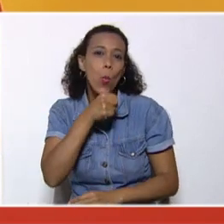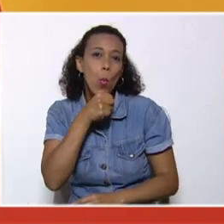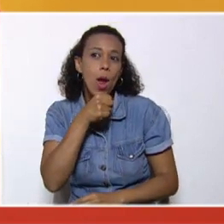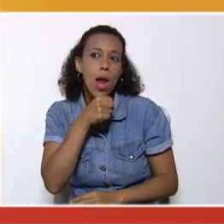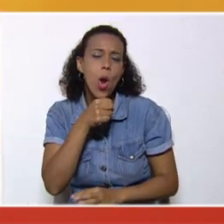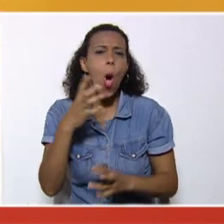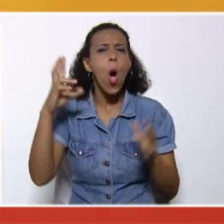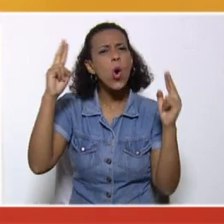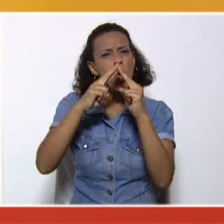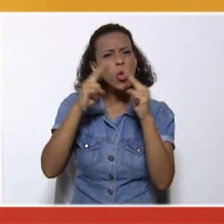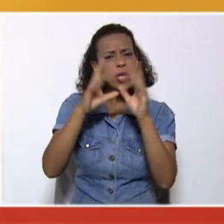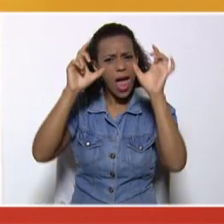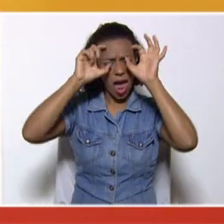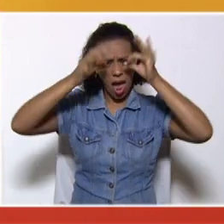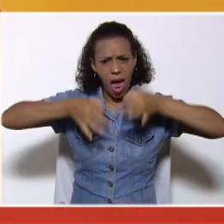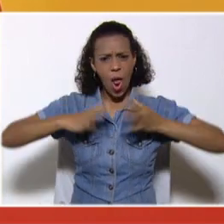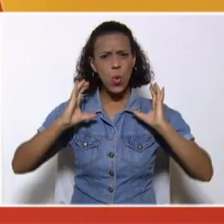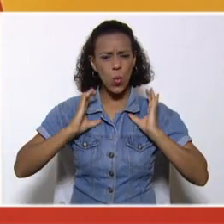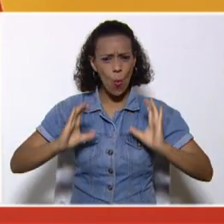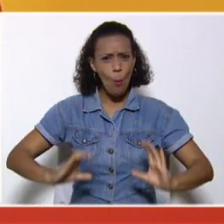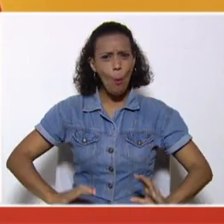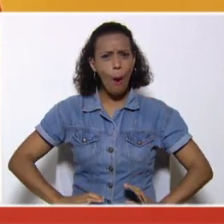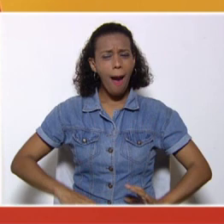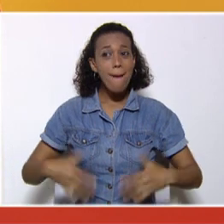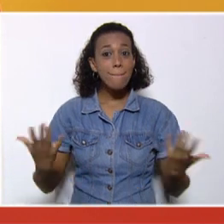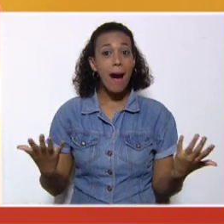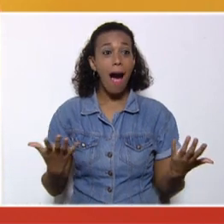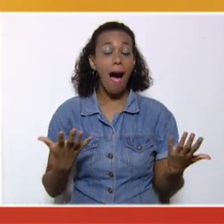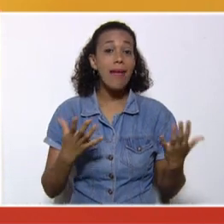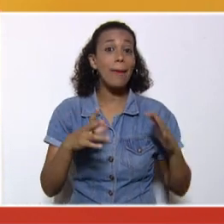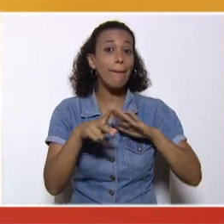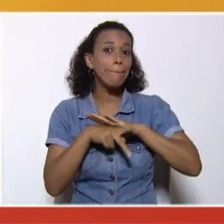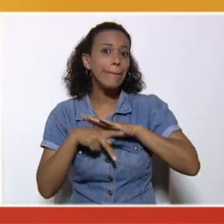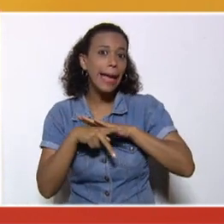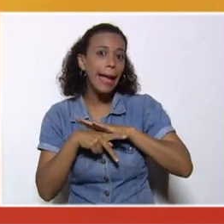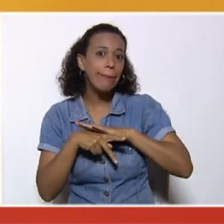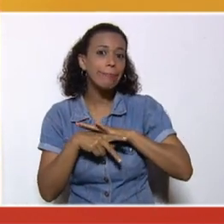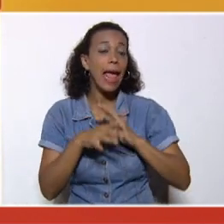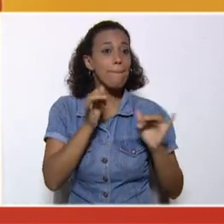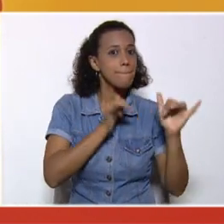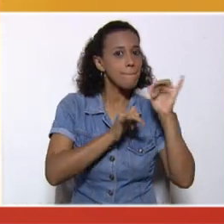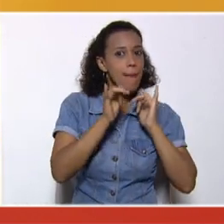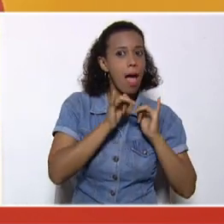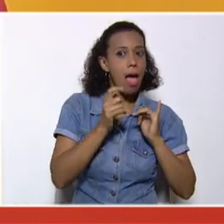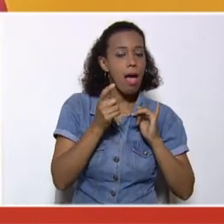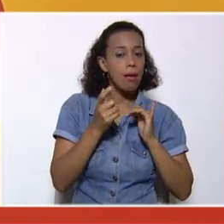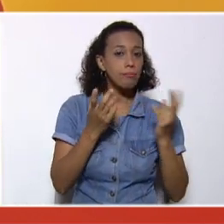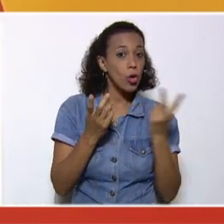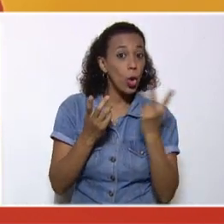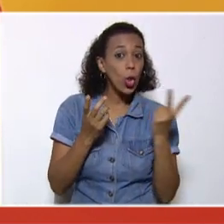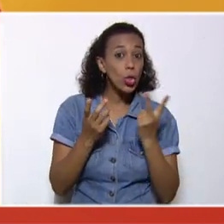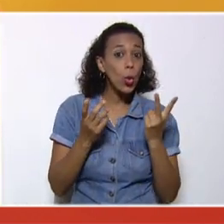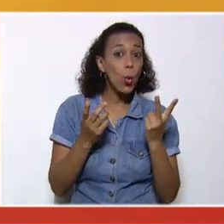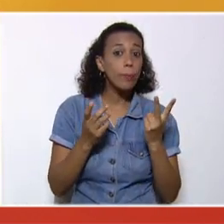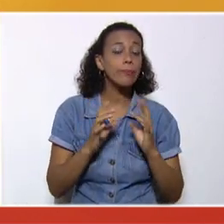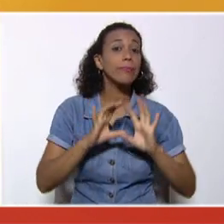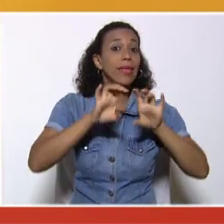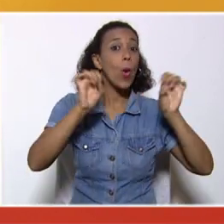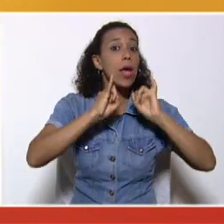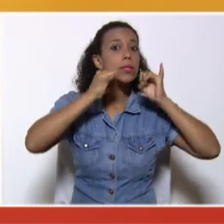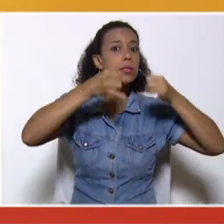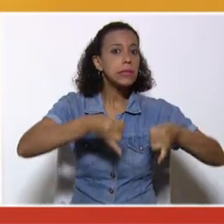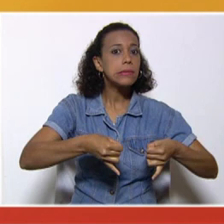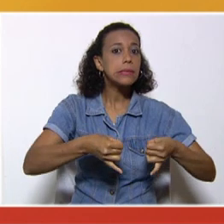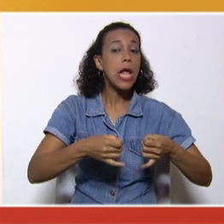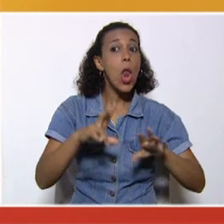cuerpo. Recuerden que en la etapa preescolar y en la etapa maternal del nivel de educación